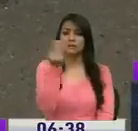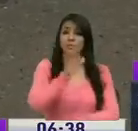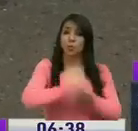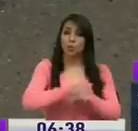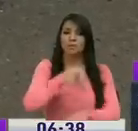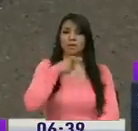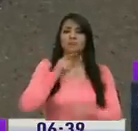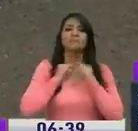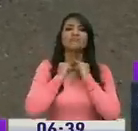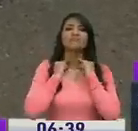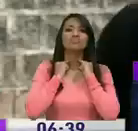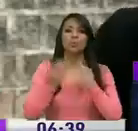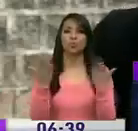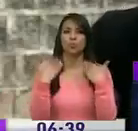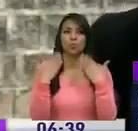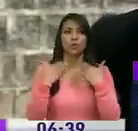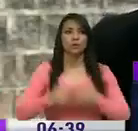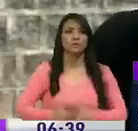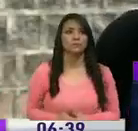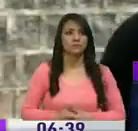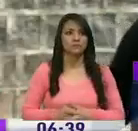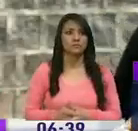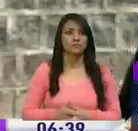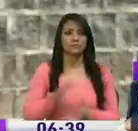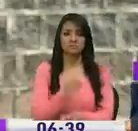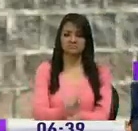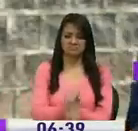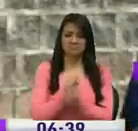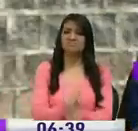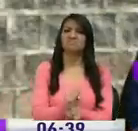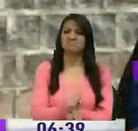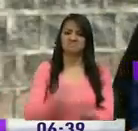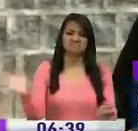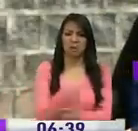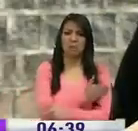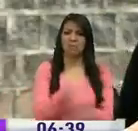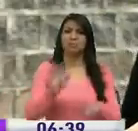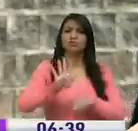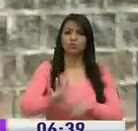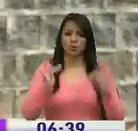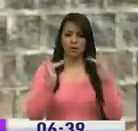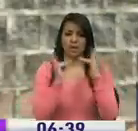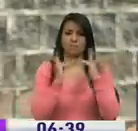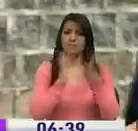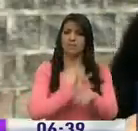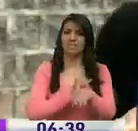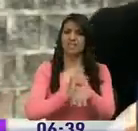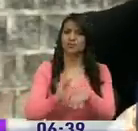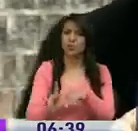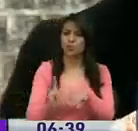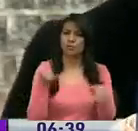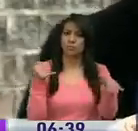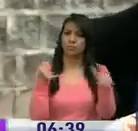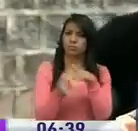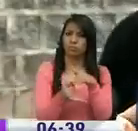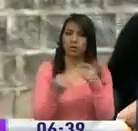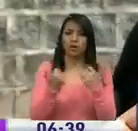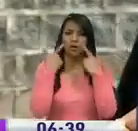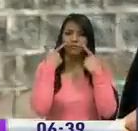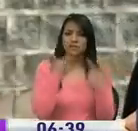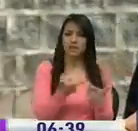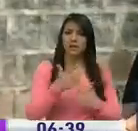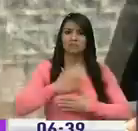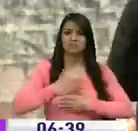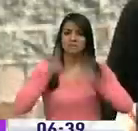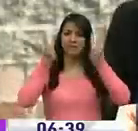un cura de Guayaquil nos amarró nos golpeó desnudos en su cama y actualmente pues la fiscalía decidió archivar mi